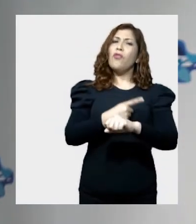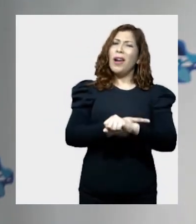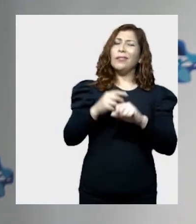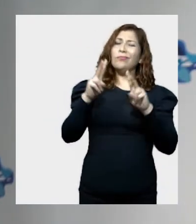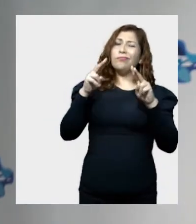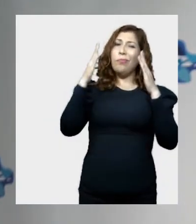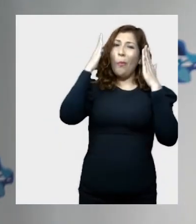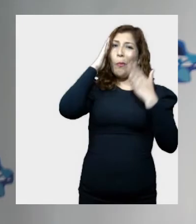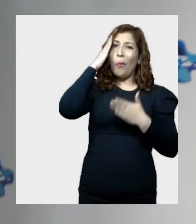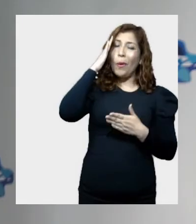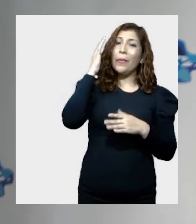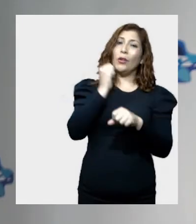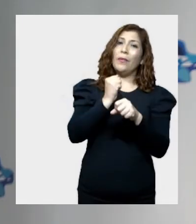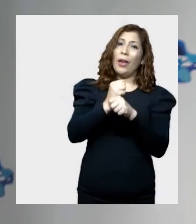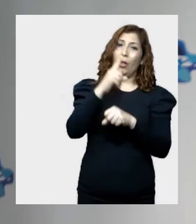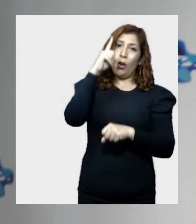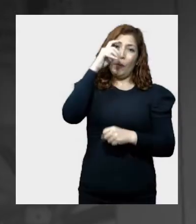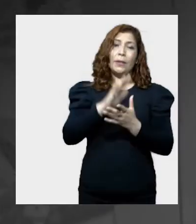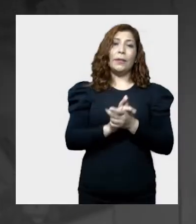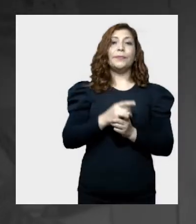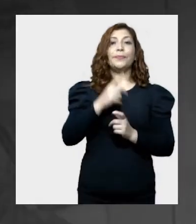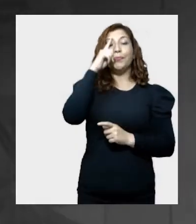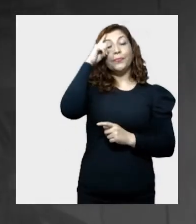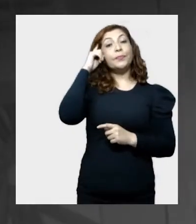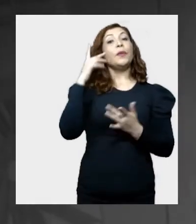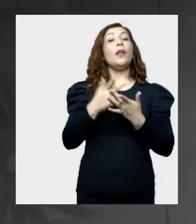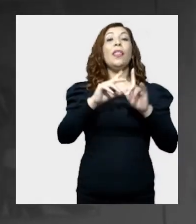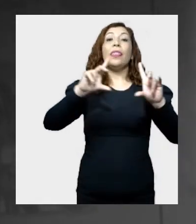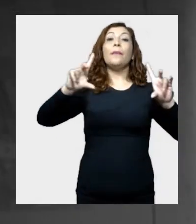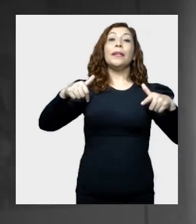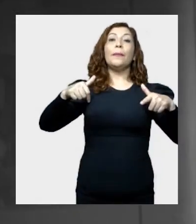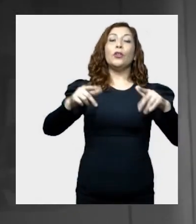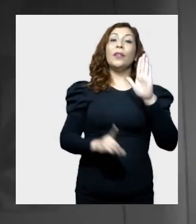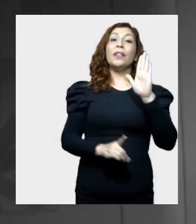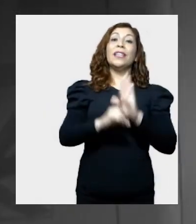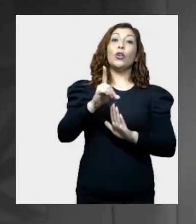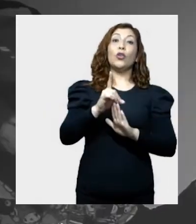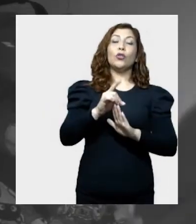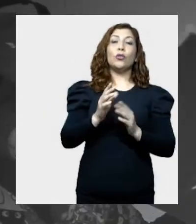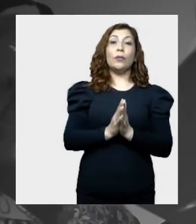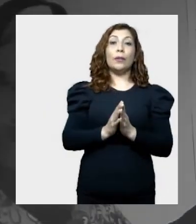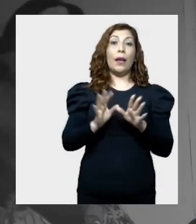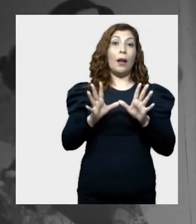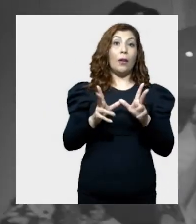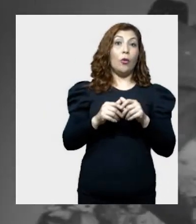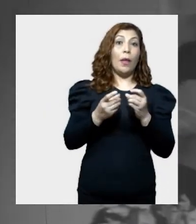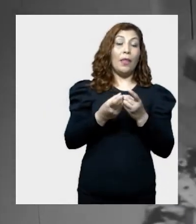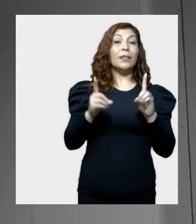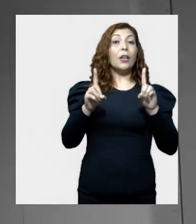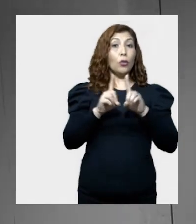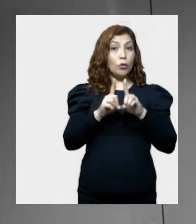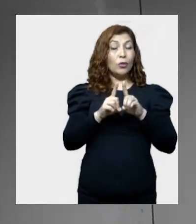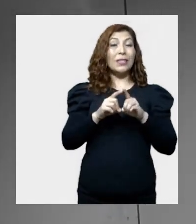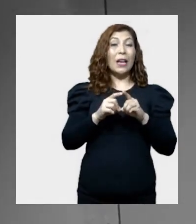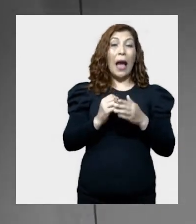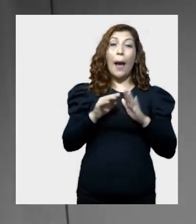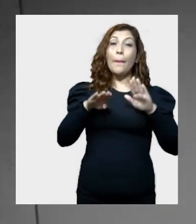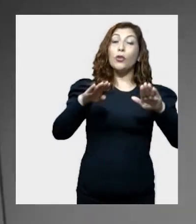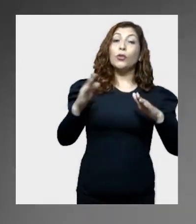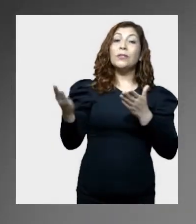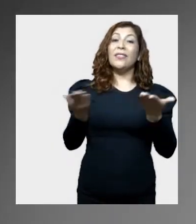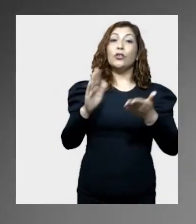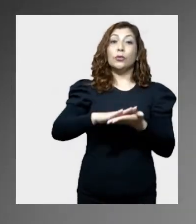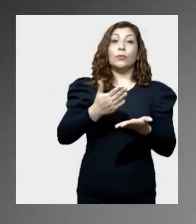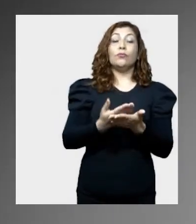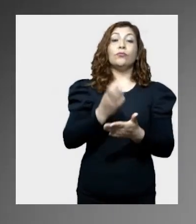emocional de nuestros funcionarios, razón por la que el Departamento de Desarrollo Organizacional, con el apoyo del Servicio de Salud Antofagasta,